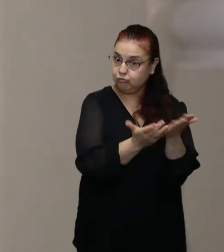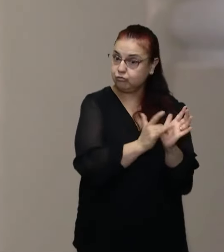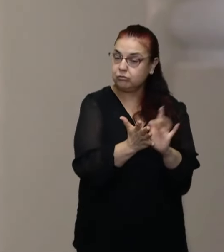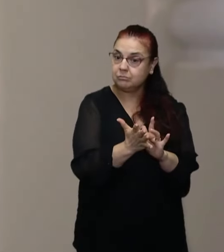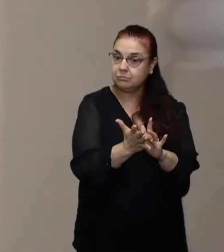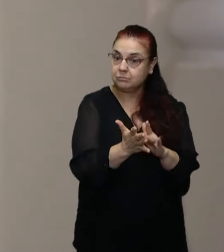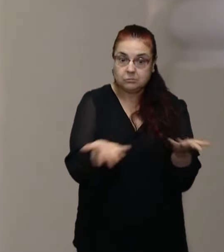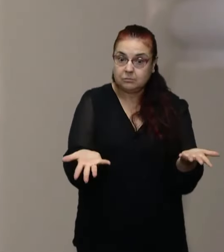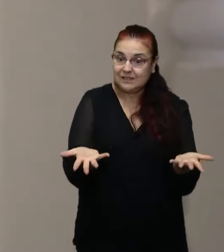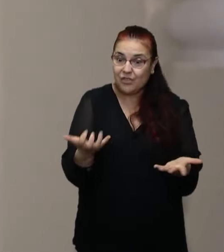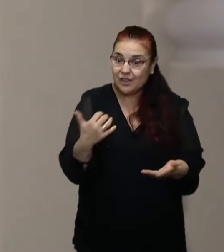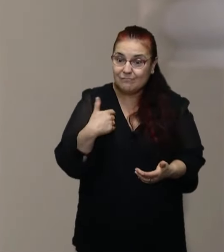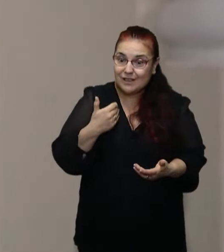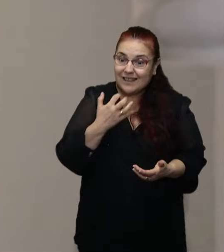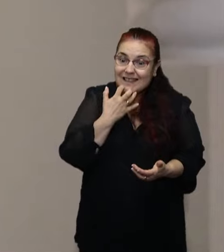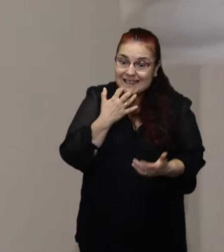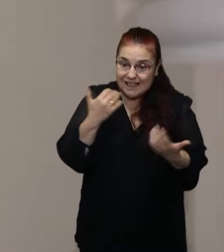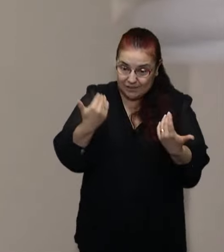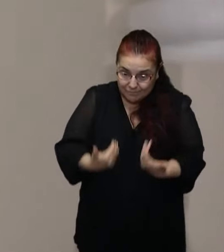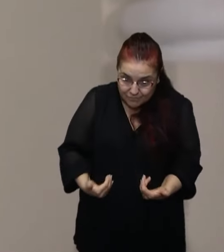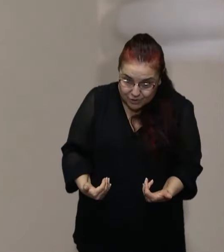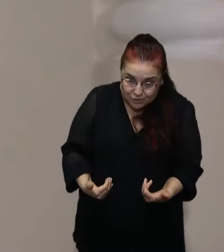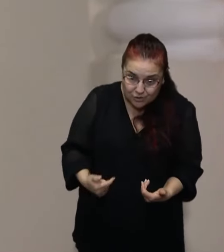Sin mí no podéis hacer nada.